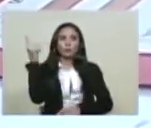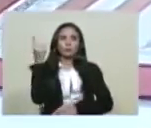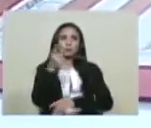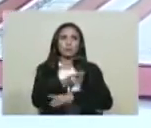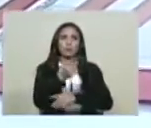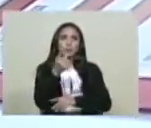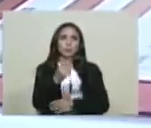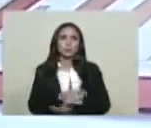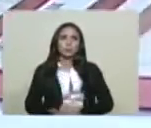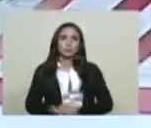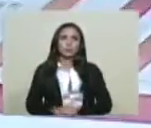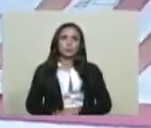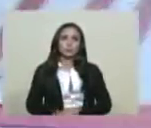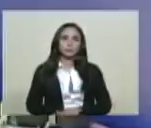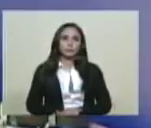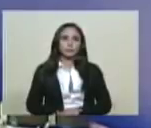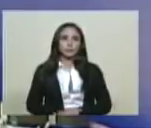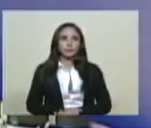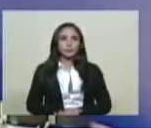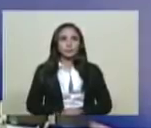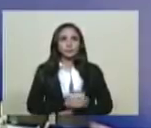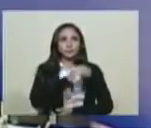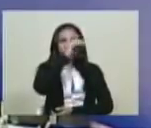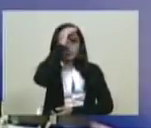Aprobado. Cúmplase.